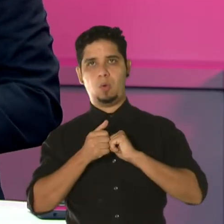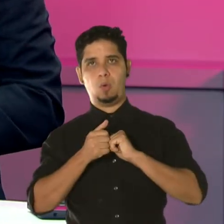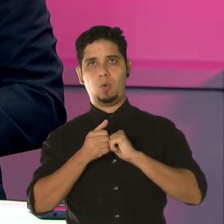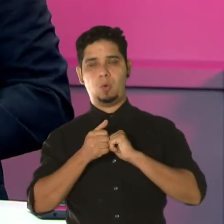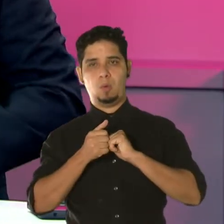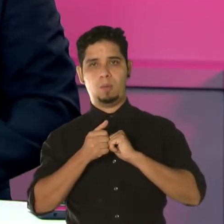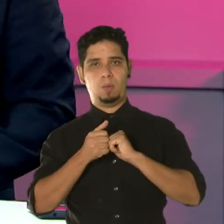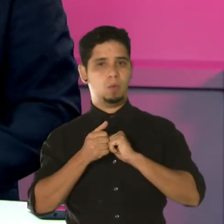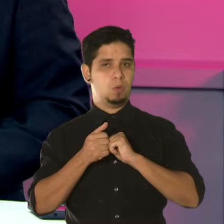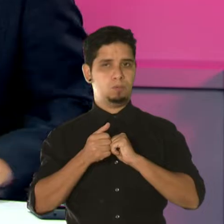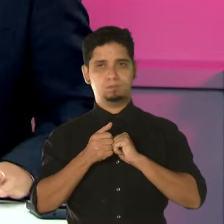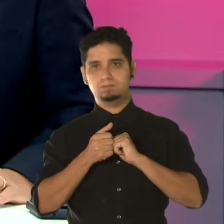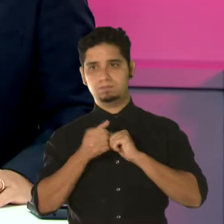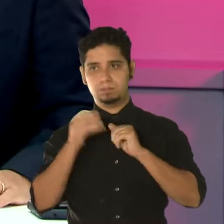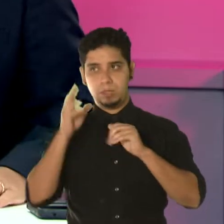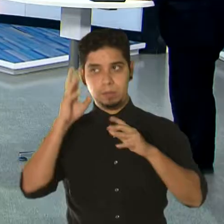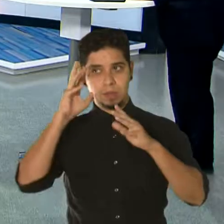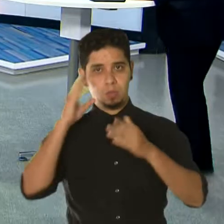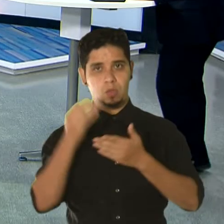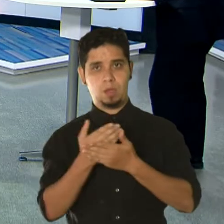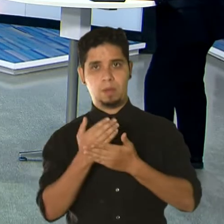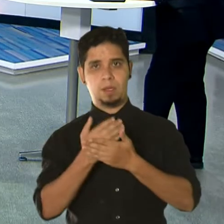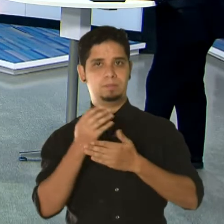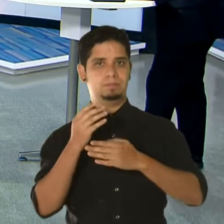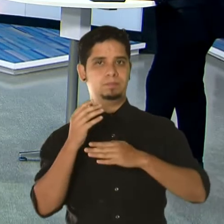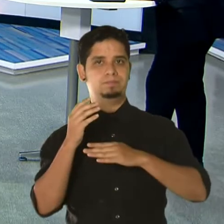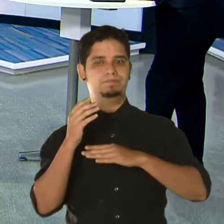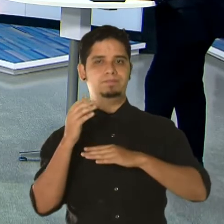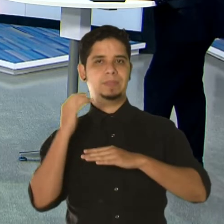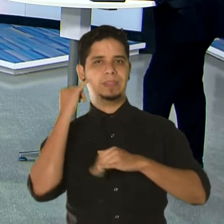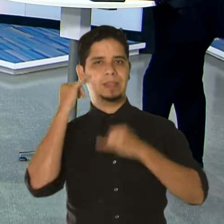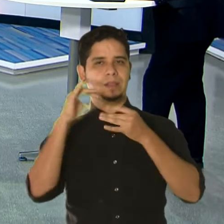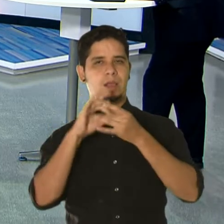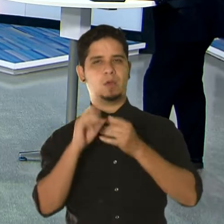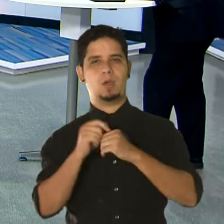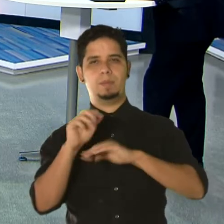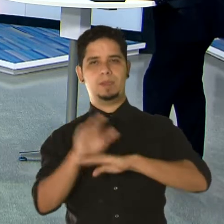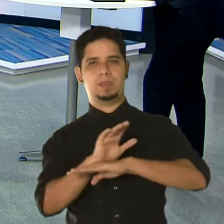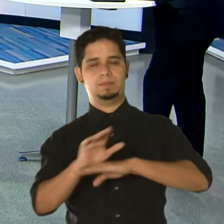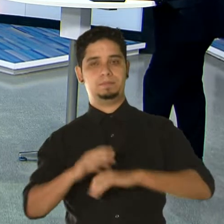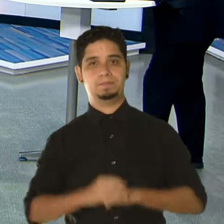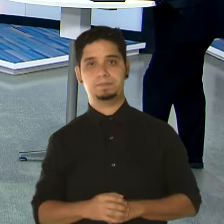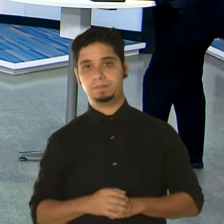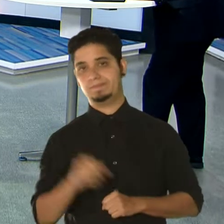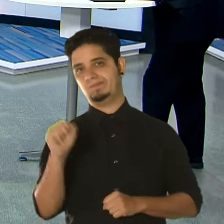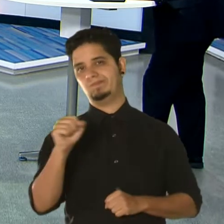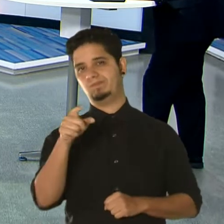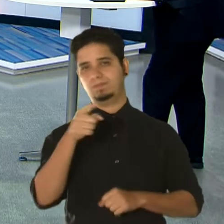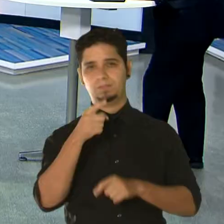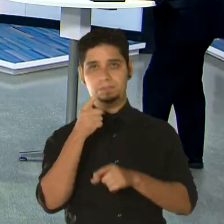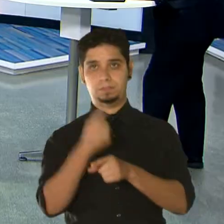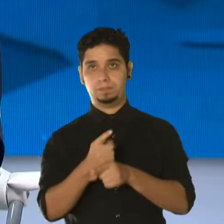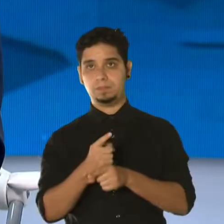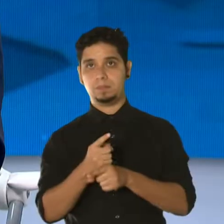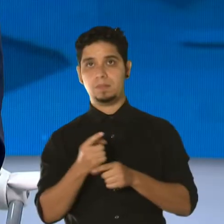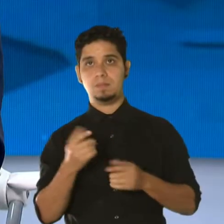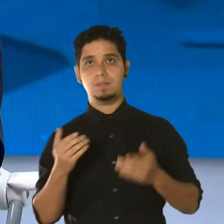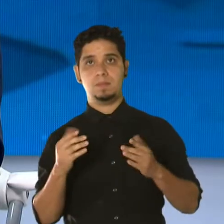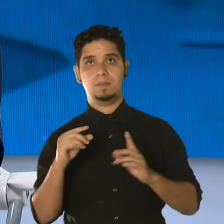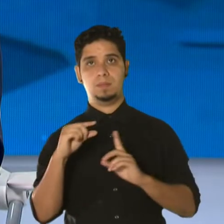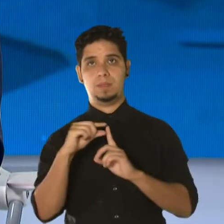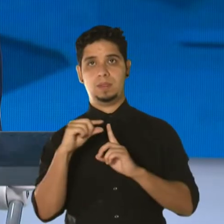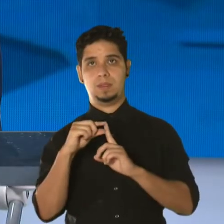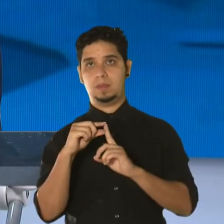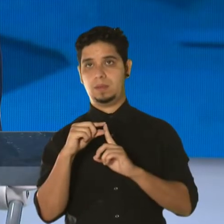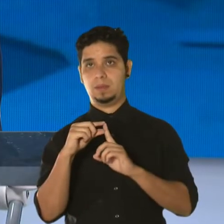reinventarse en el sector empresarial, Francisco. Bueno, definitivamente, la verdad que tal vez usar la palabra ya